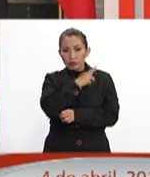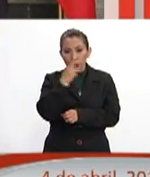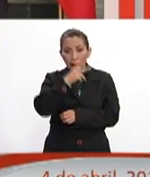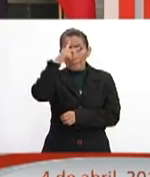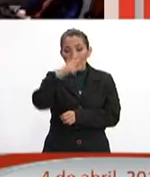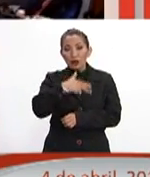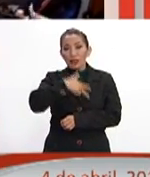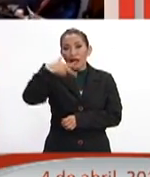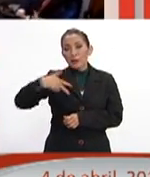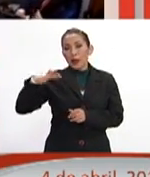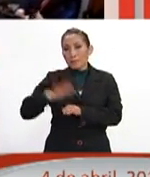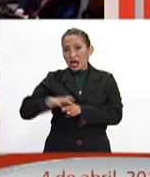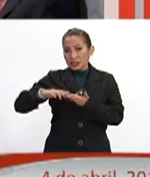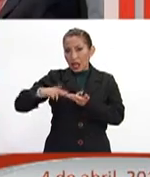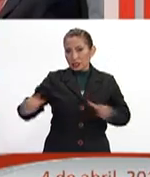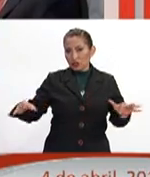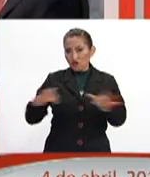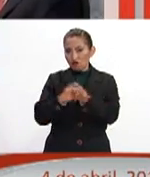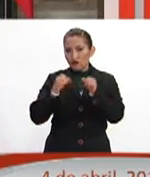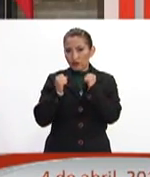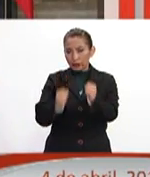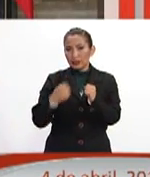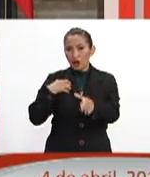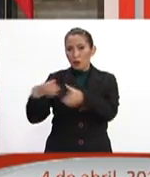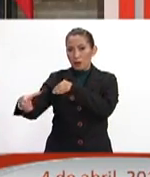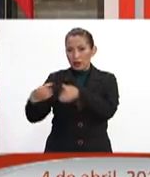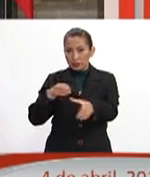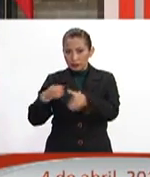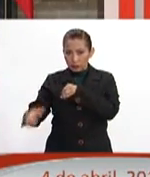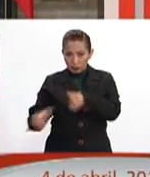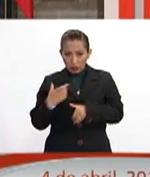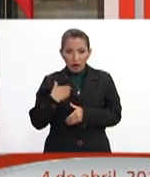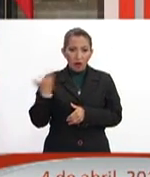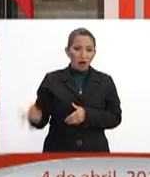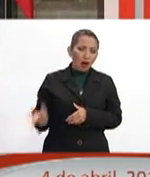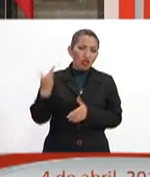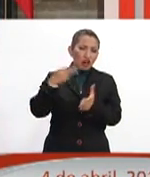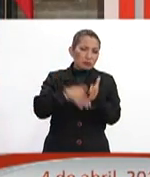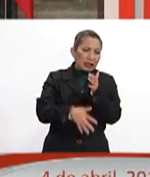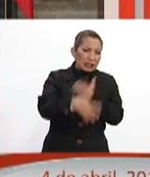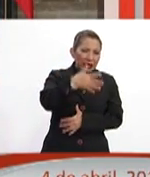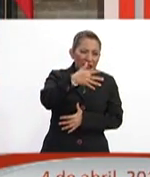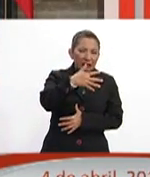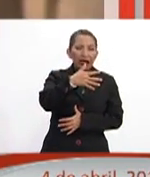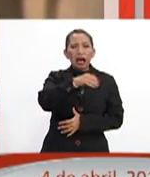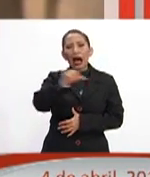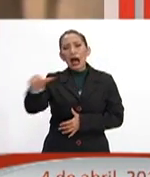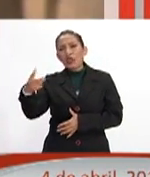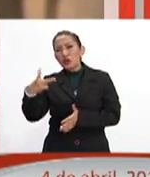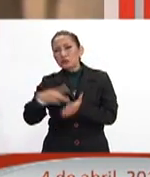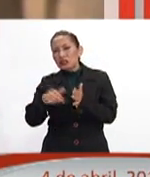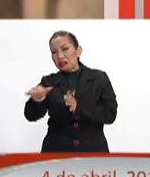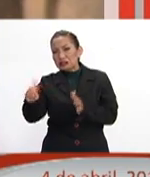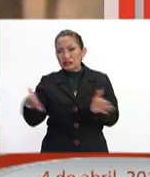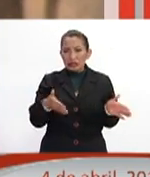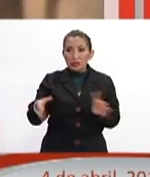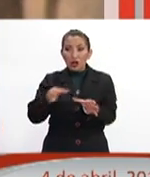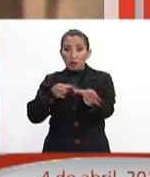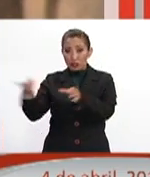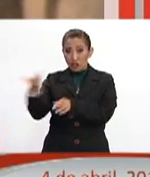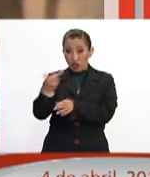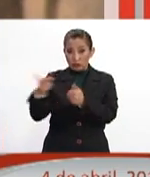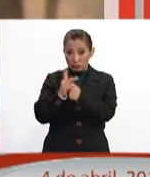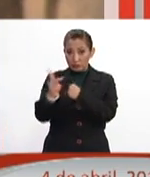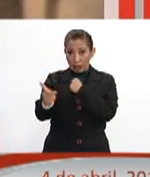México y Dinamarca fortalecen su relación comercial. Solamente entre el 2015 y el 2016 el comercio entre